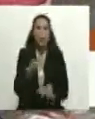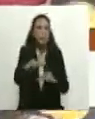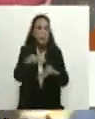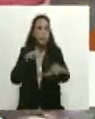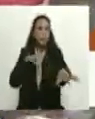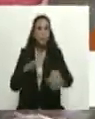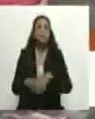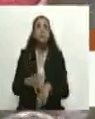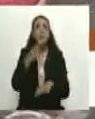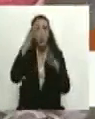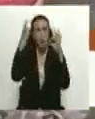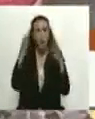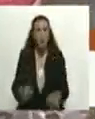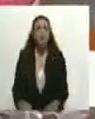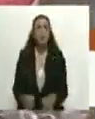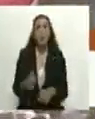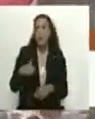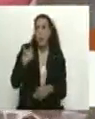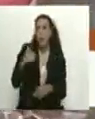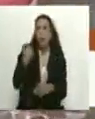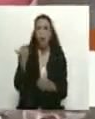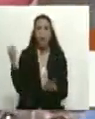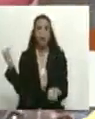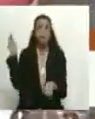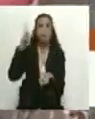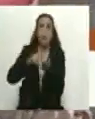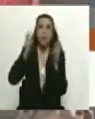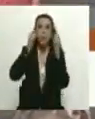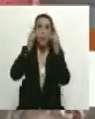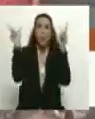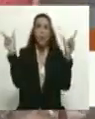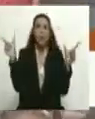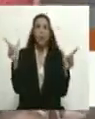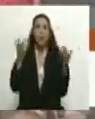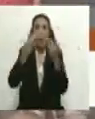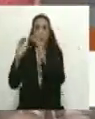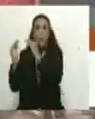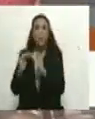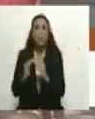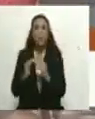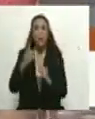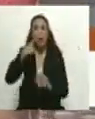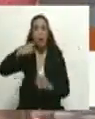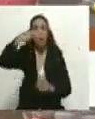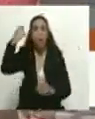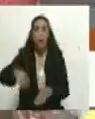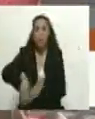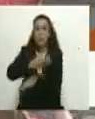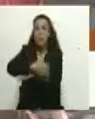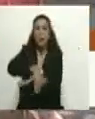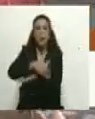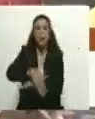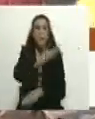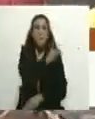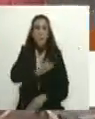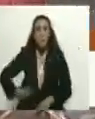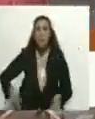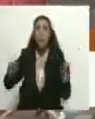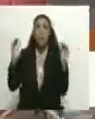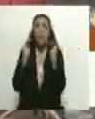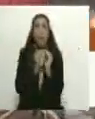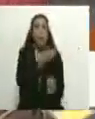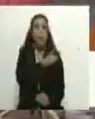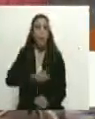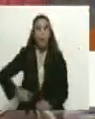Y yo le garantizo que en cualquier momento se va a presentar así en un barrio, en una comunidad, porque Nicolás es de la calle, como somos nosotros.